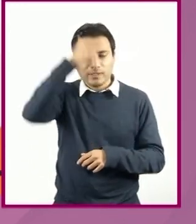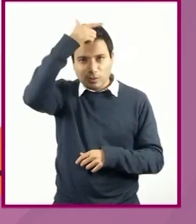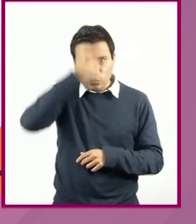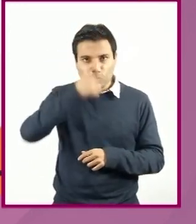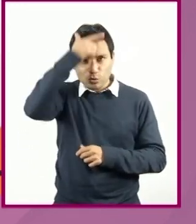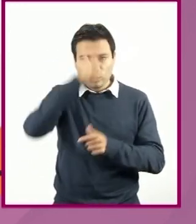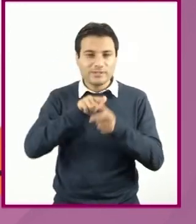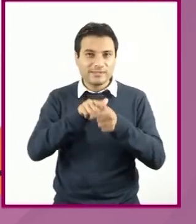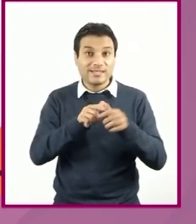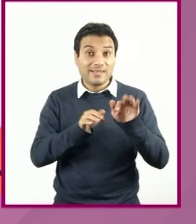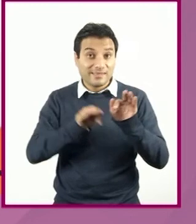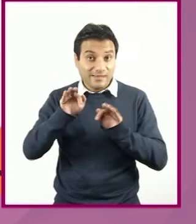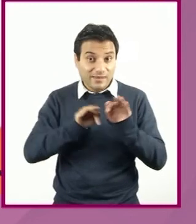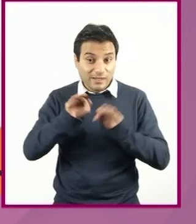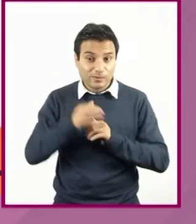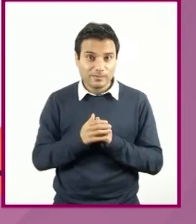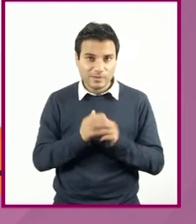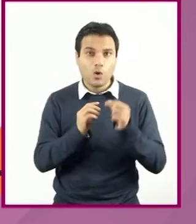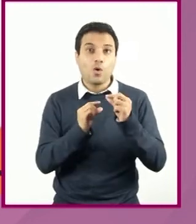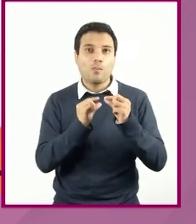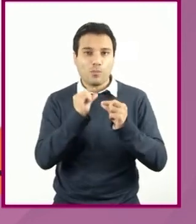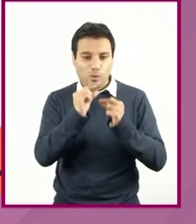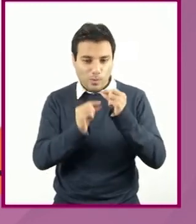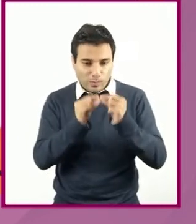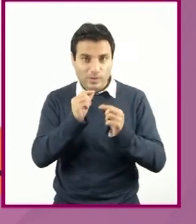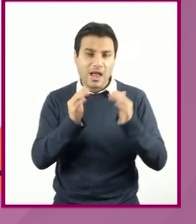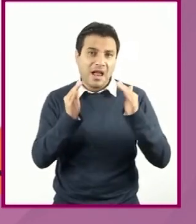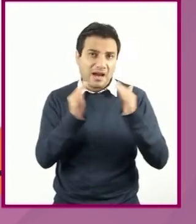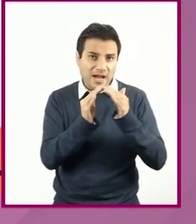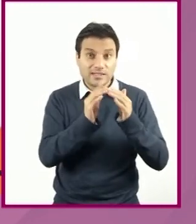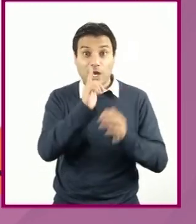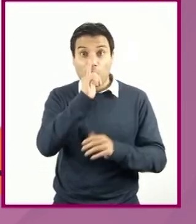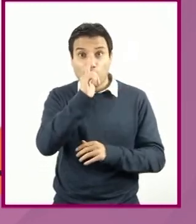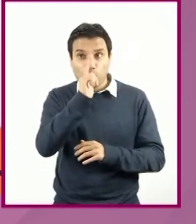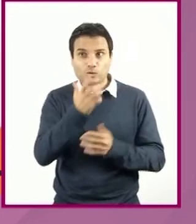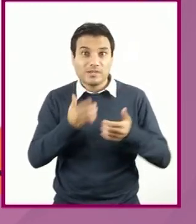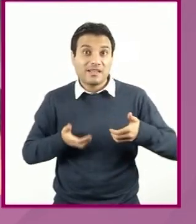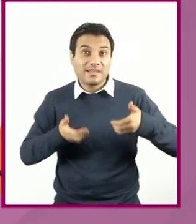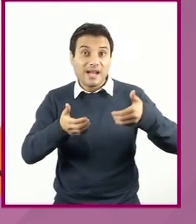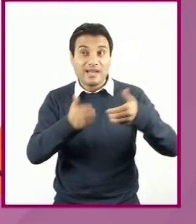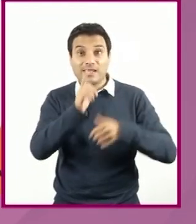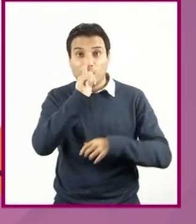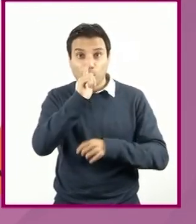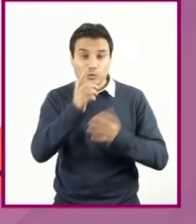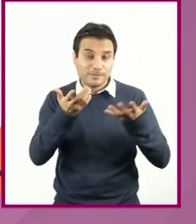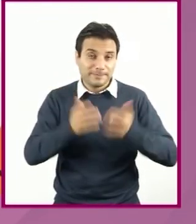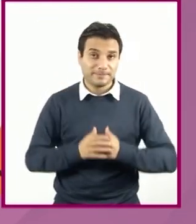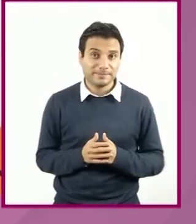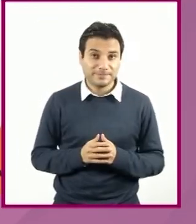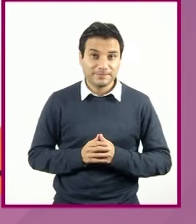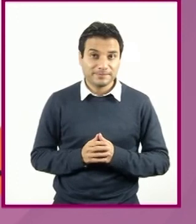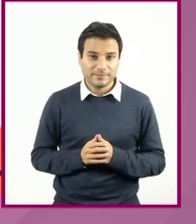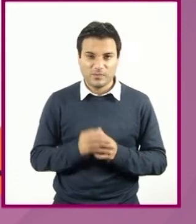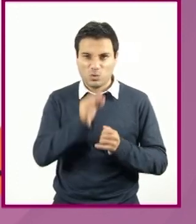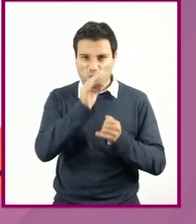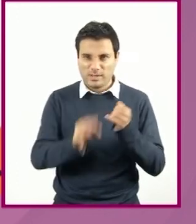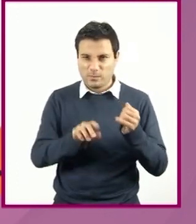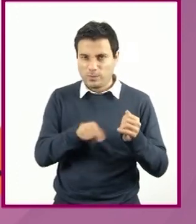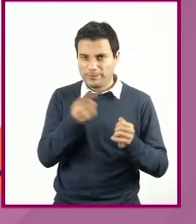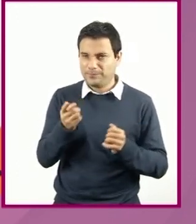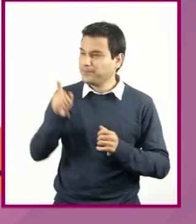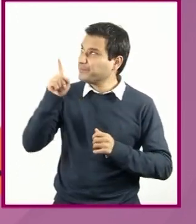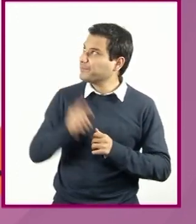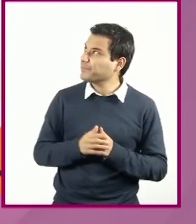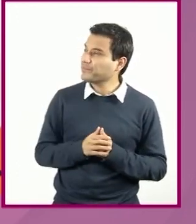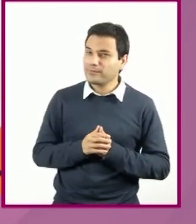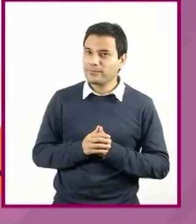solar. Iluminó paulatinamente los hogares y las calles. Por último, Gottlieb